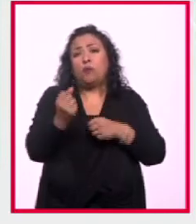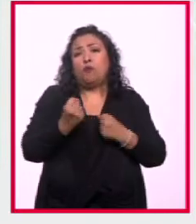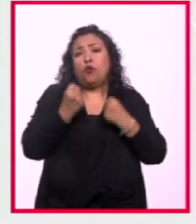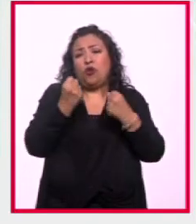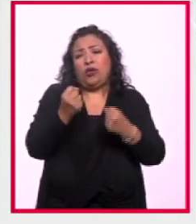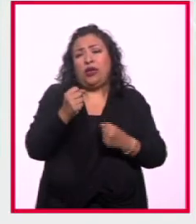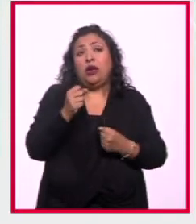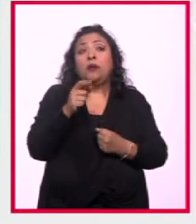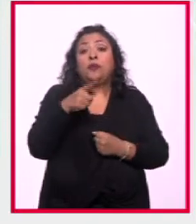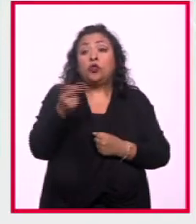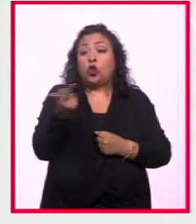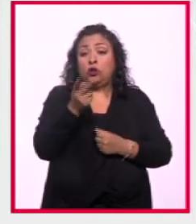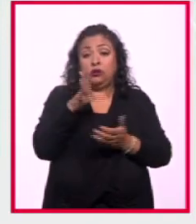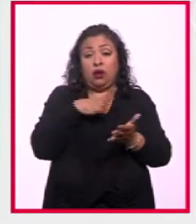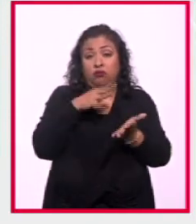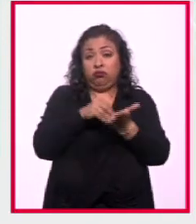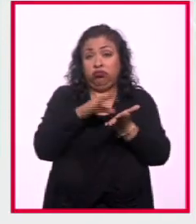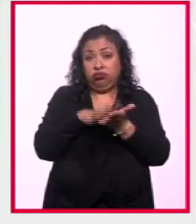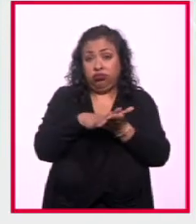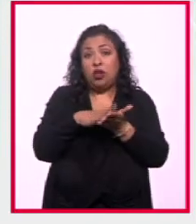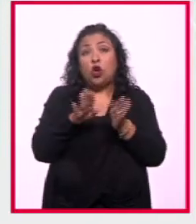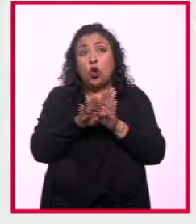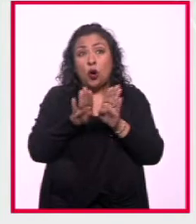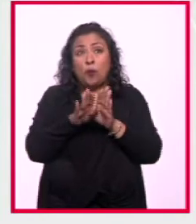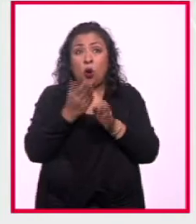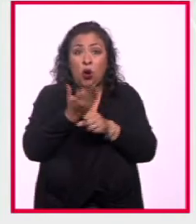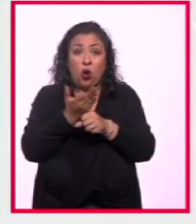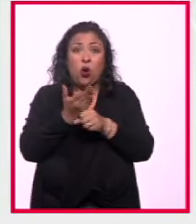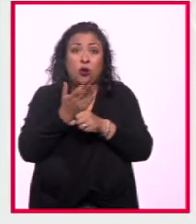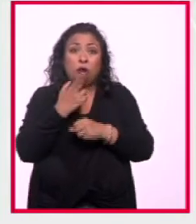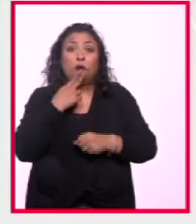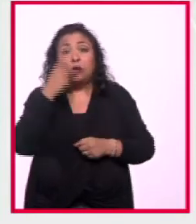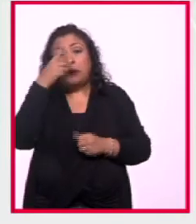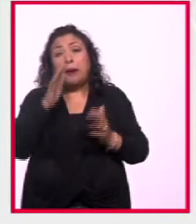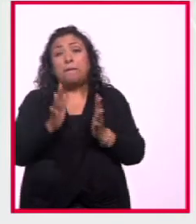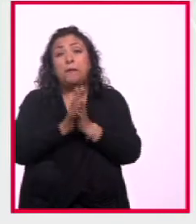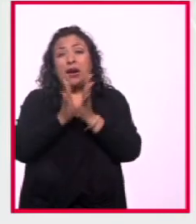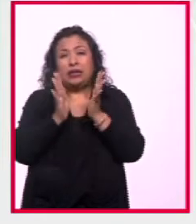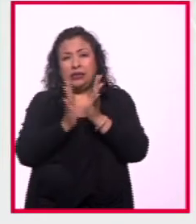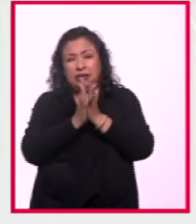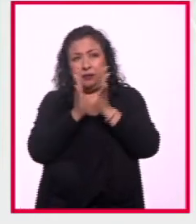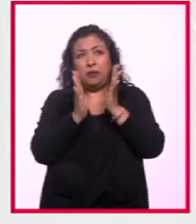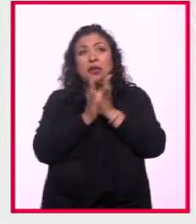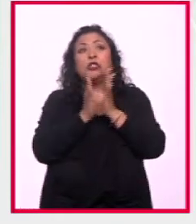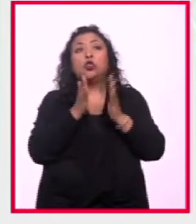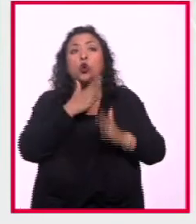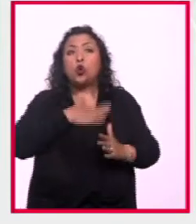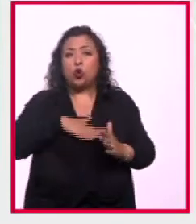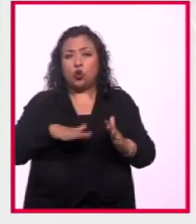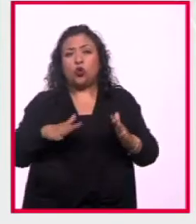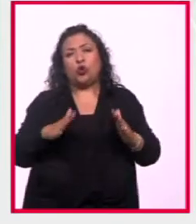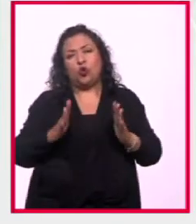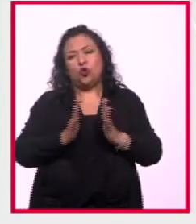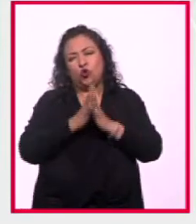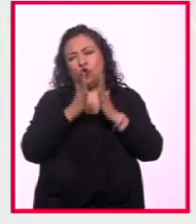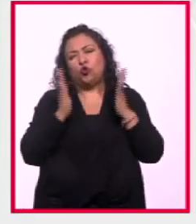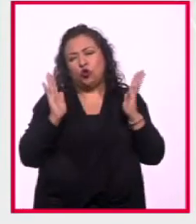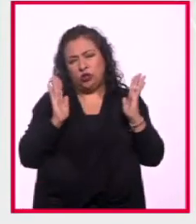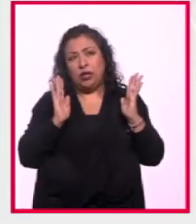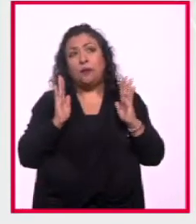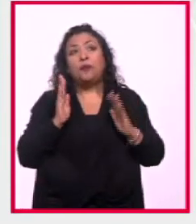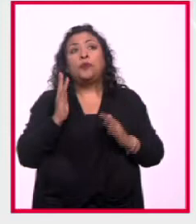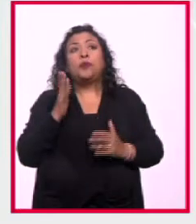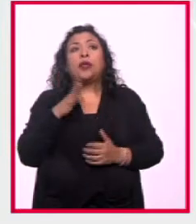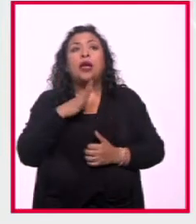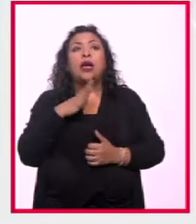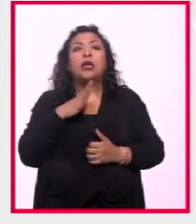público ellos establecieron estos mecanismos que ahorita están en participación democrática de otra manera esta